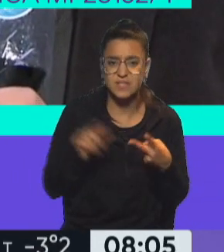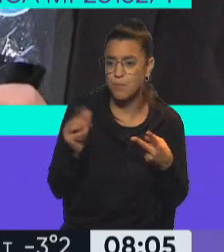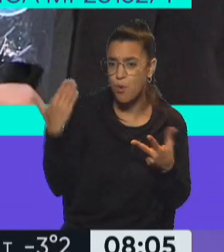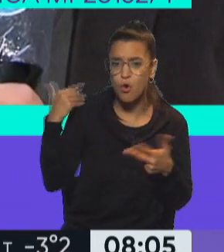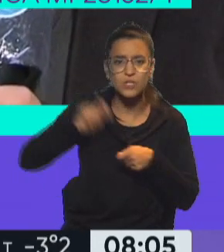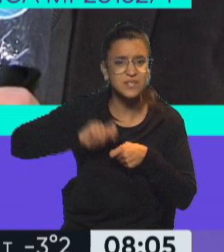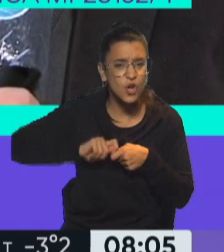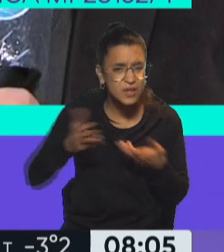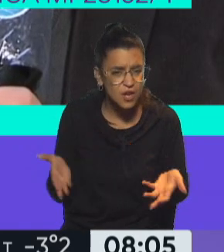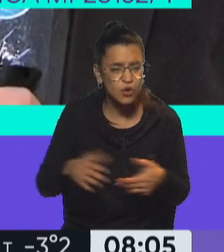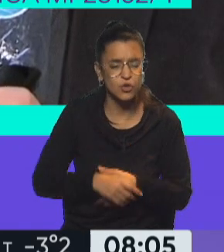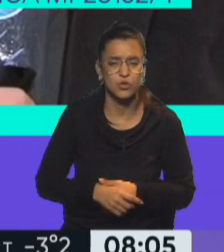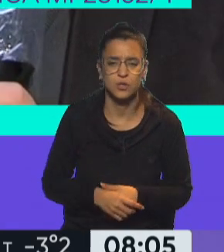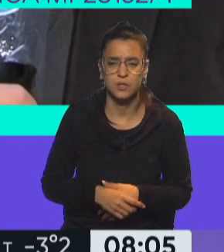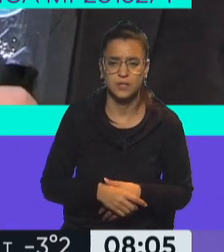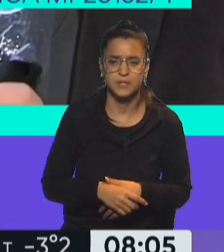Santiago del Estero.